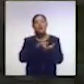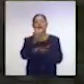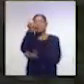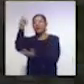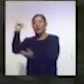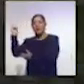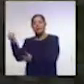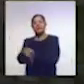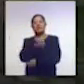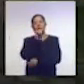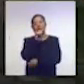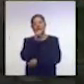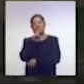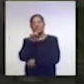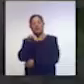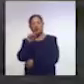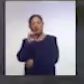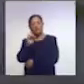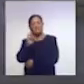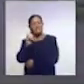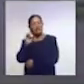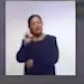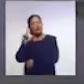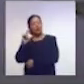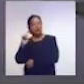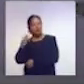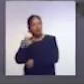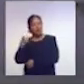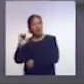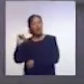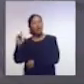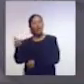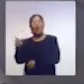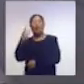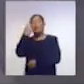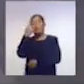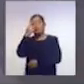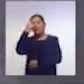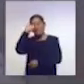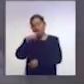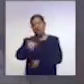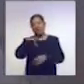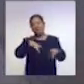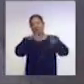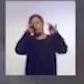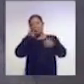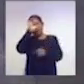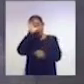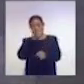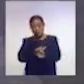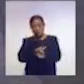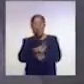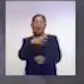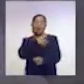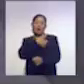etnobiológico con dos diferentes sedes, una de ellas ubicada en torno al Palacio de la Cultura, en la capital del estado. Asimismo, dijo que